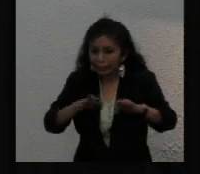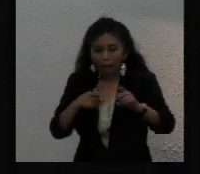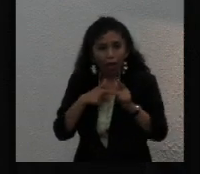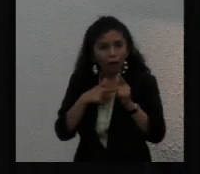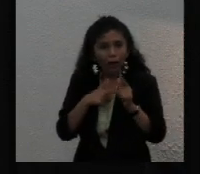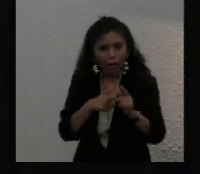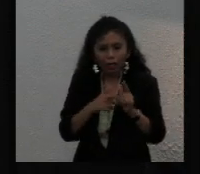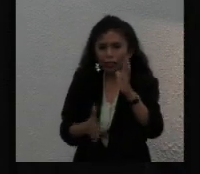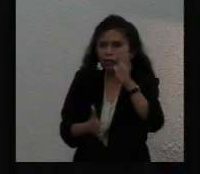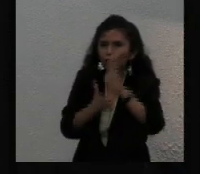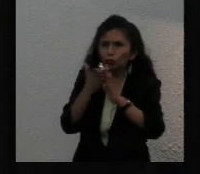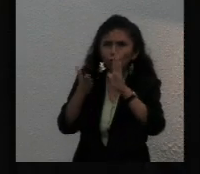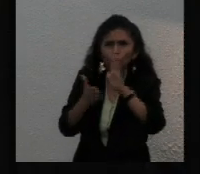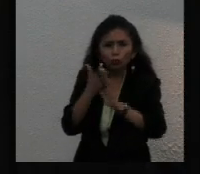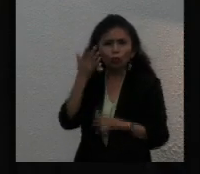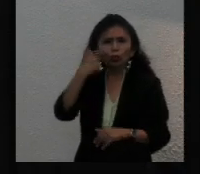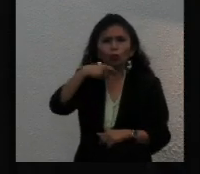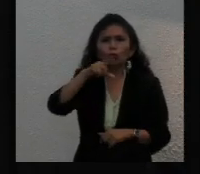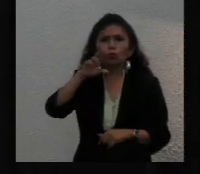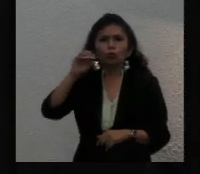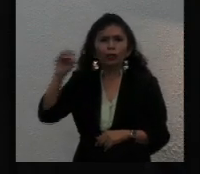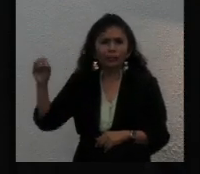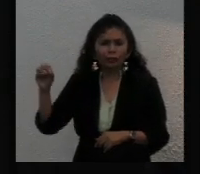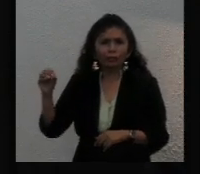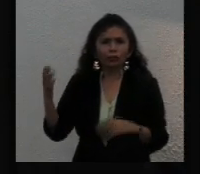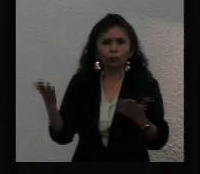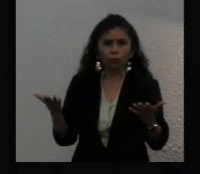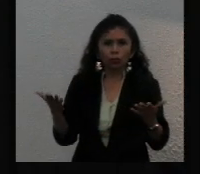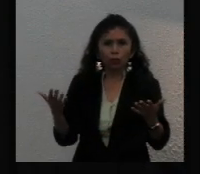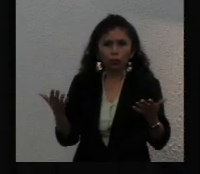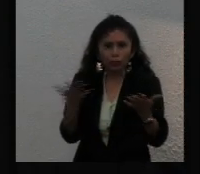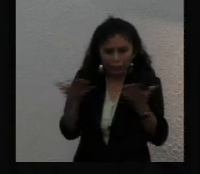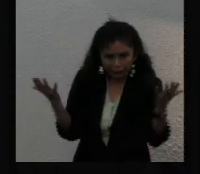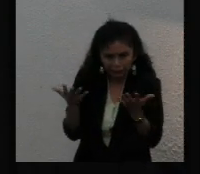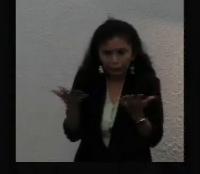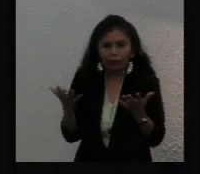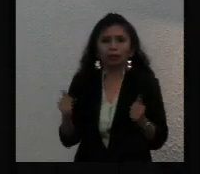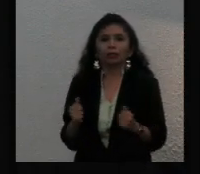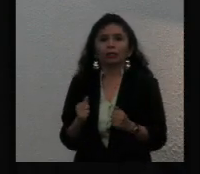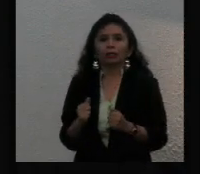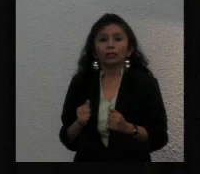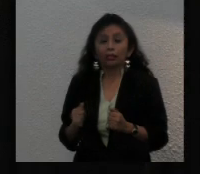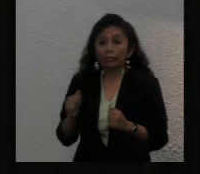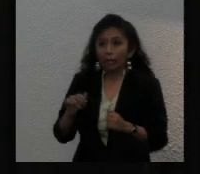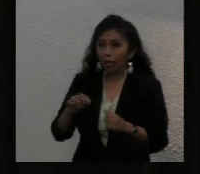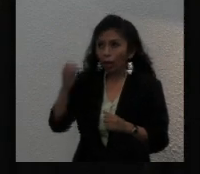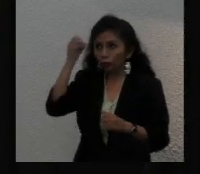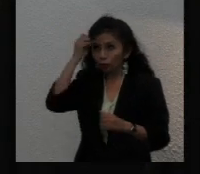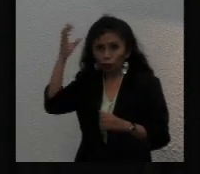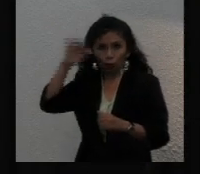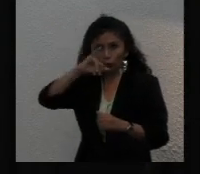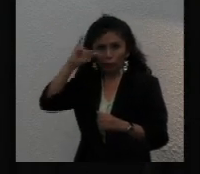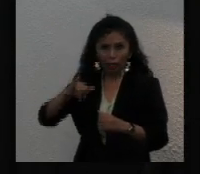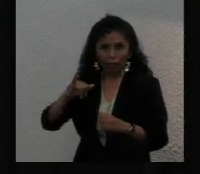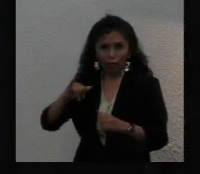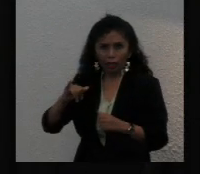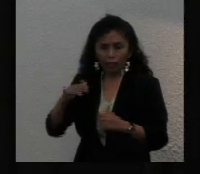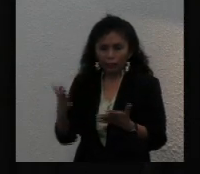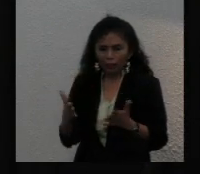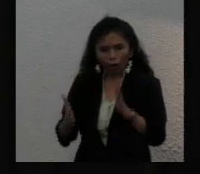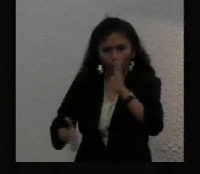la construcción de un Quintana Roo que tenga capacidad de acción y en el que no olvidemos nunca que somos herederos